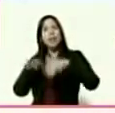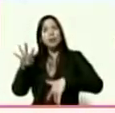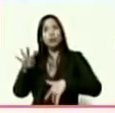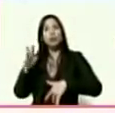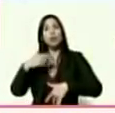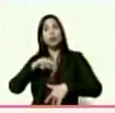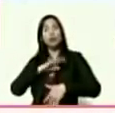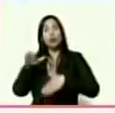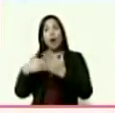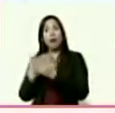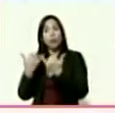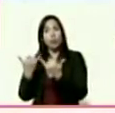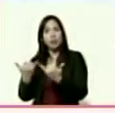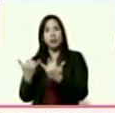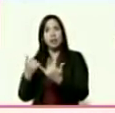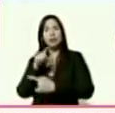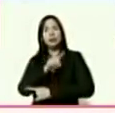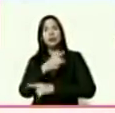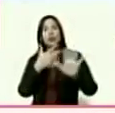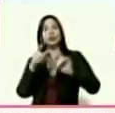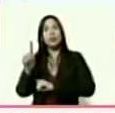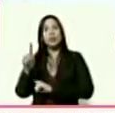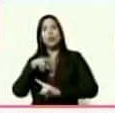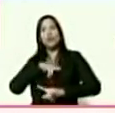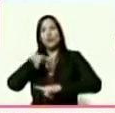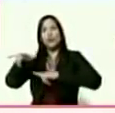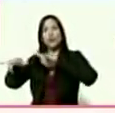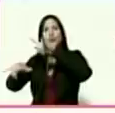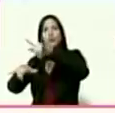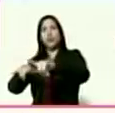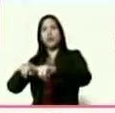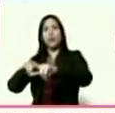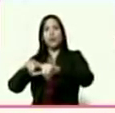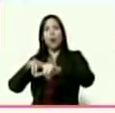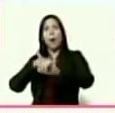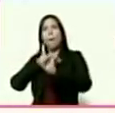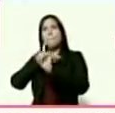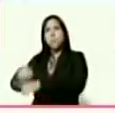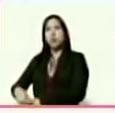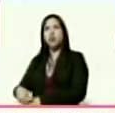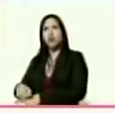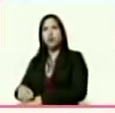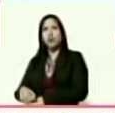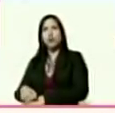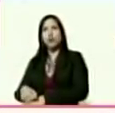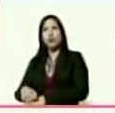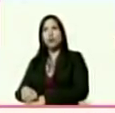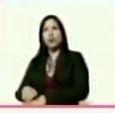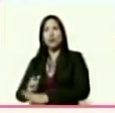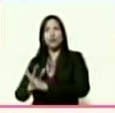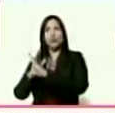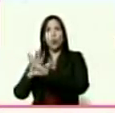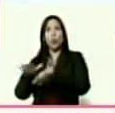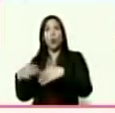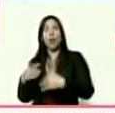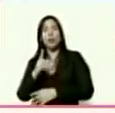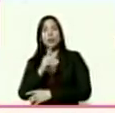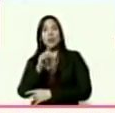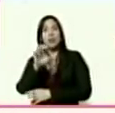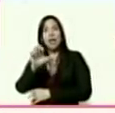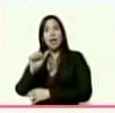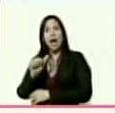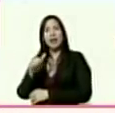14 a esta época, 181 aeronaves derribadas, neutralizadas. Cuando estaba la DEA, ni una